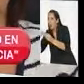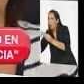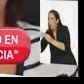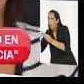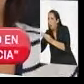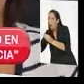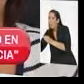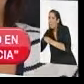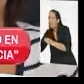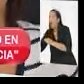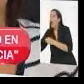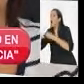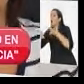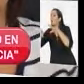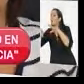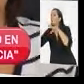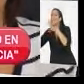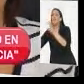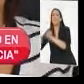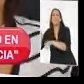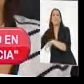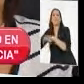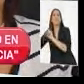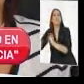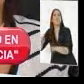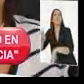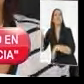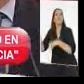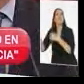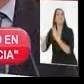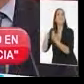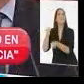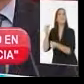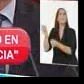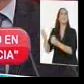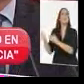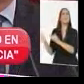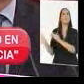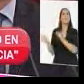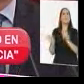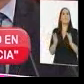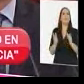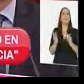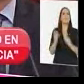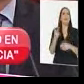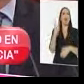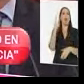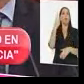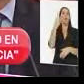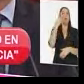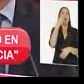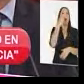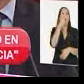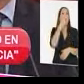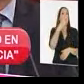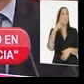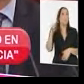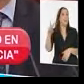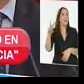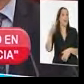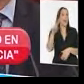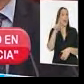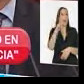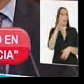elige a Cristina y el peligro es que Cristina sea presidenta. Digamos, digamos el país confrontado, la